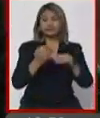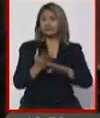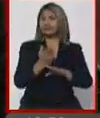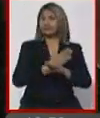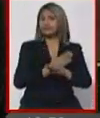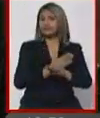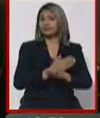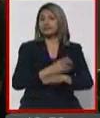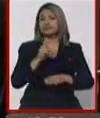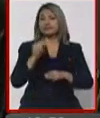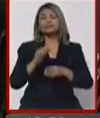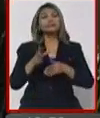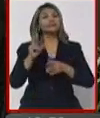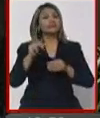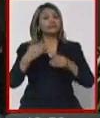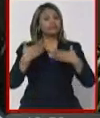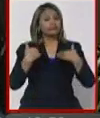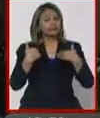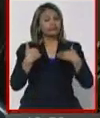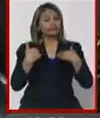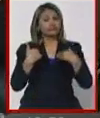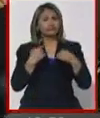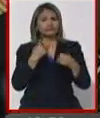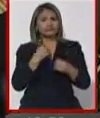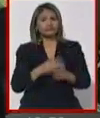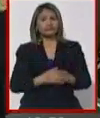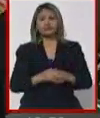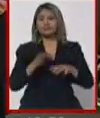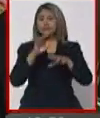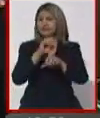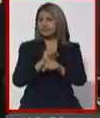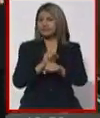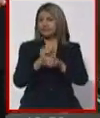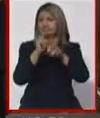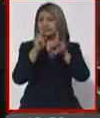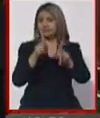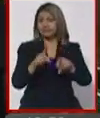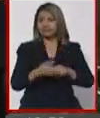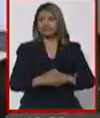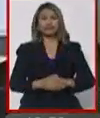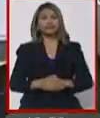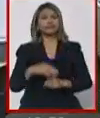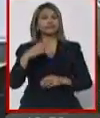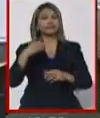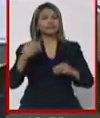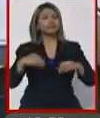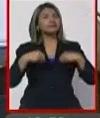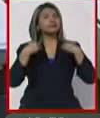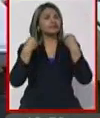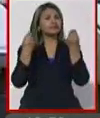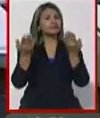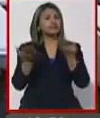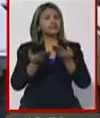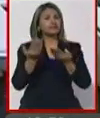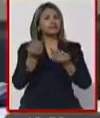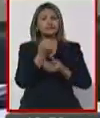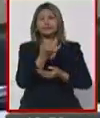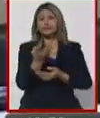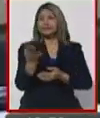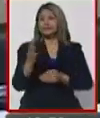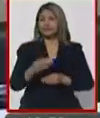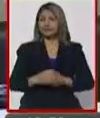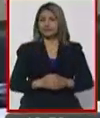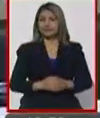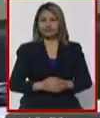principio que no se detenga, que no se tomen medidas de detención a los imputados y se les dé simplemente algunas medidas